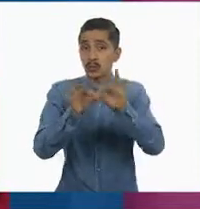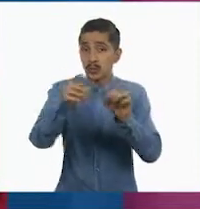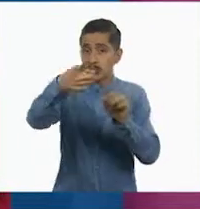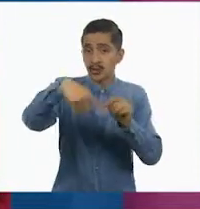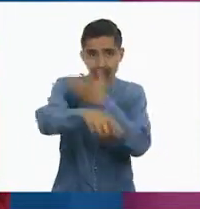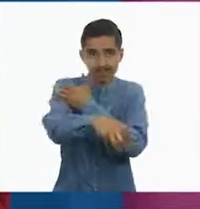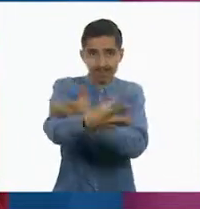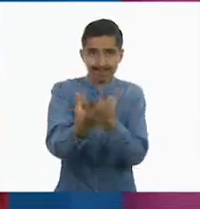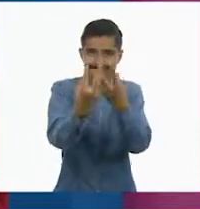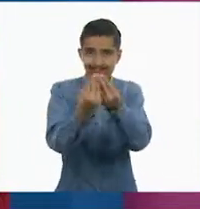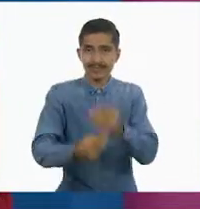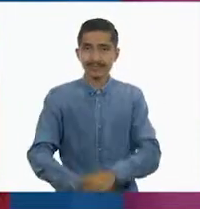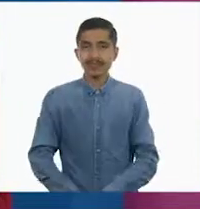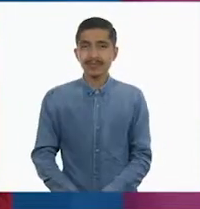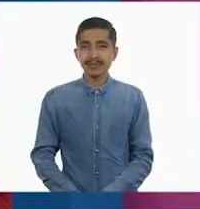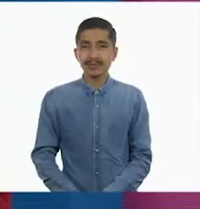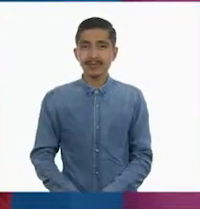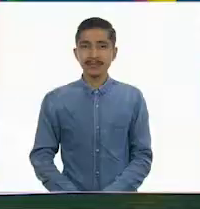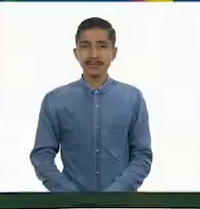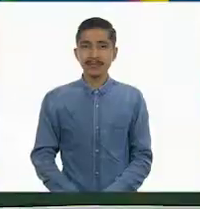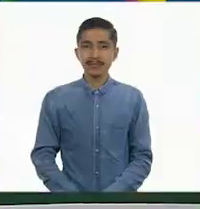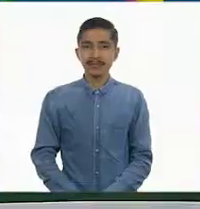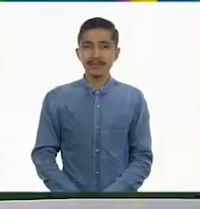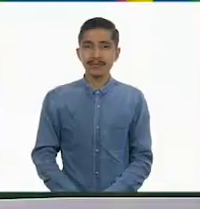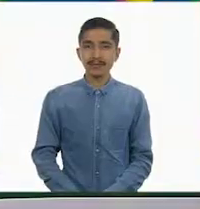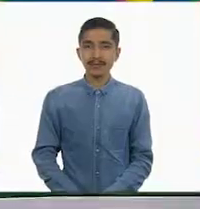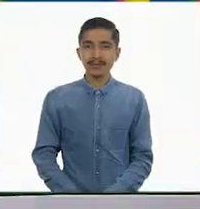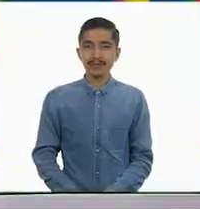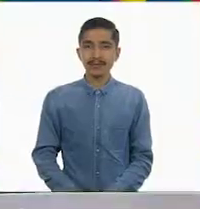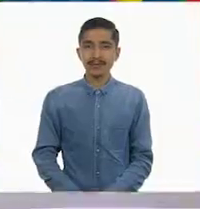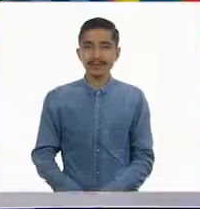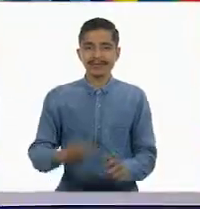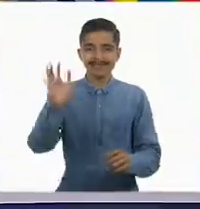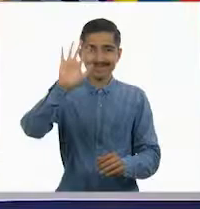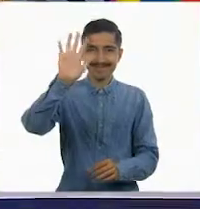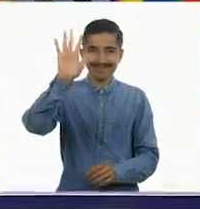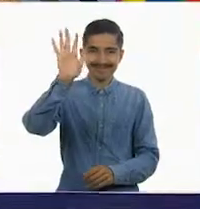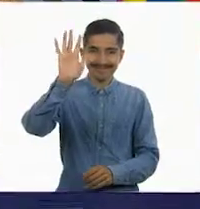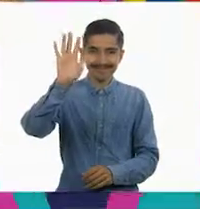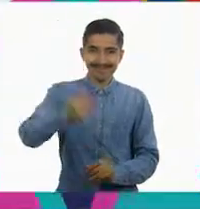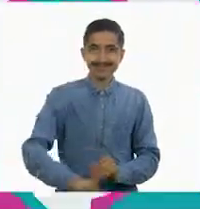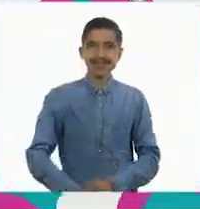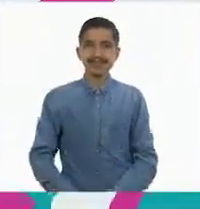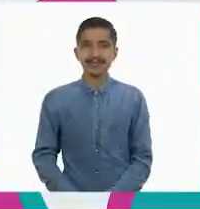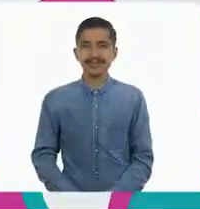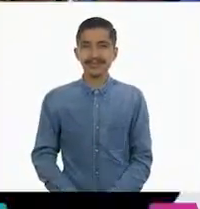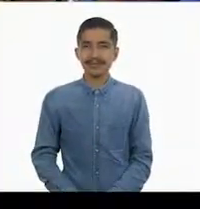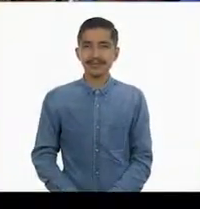ustedes. Acompáñenos. Adiós. Hasta luego.